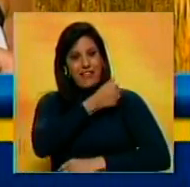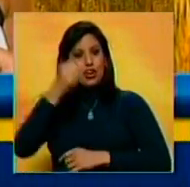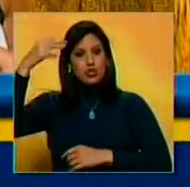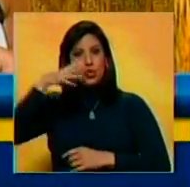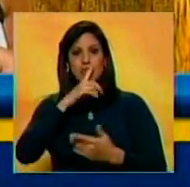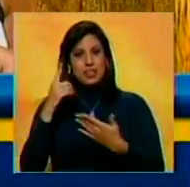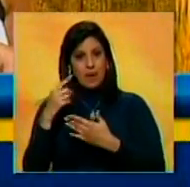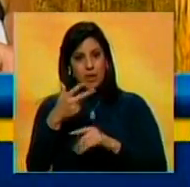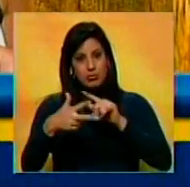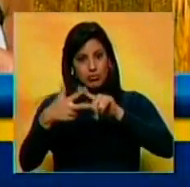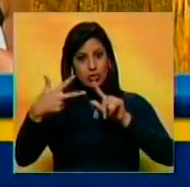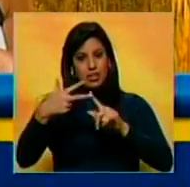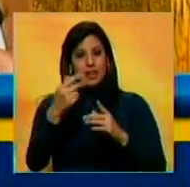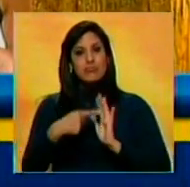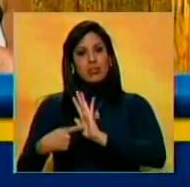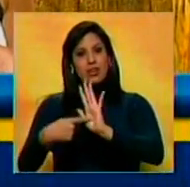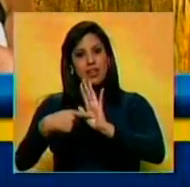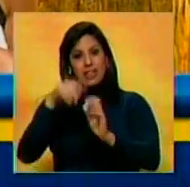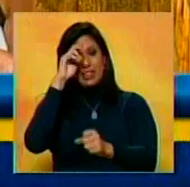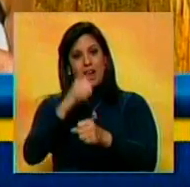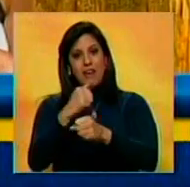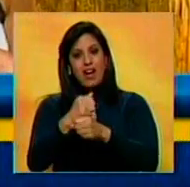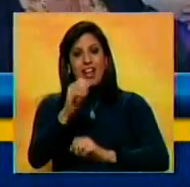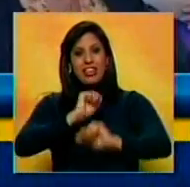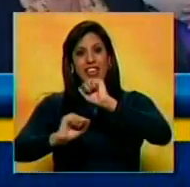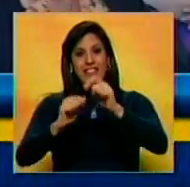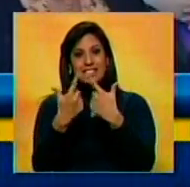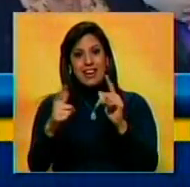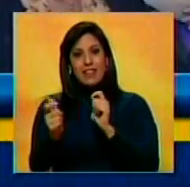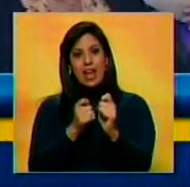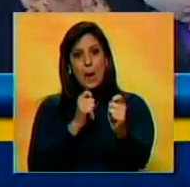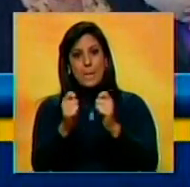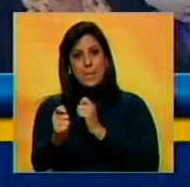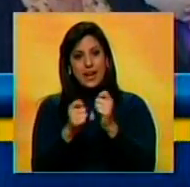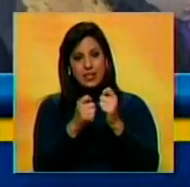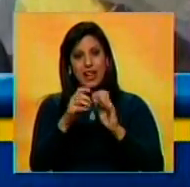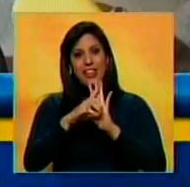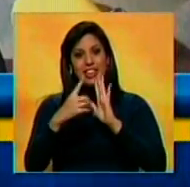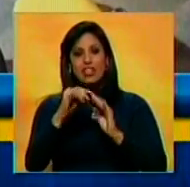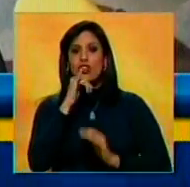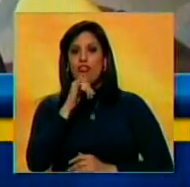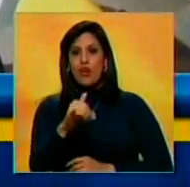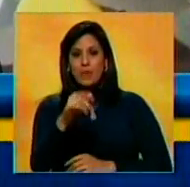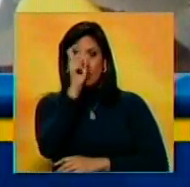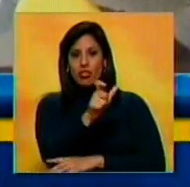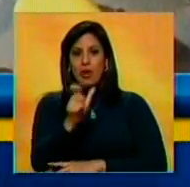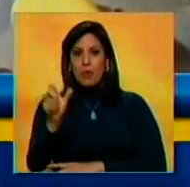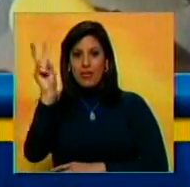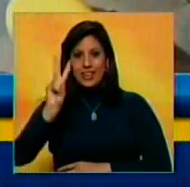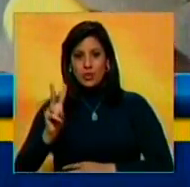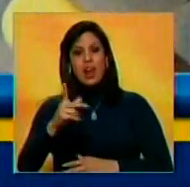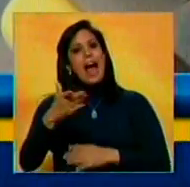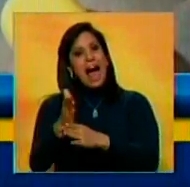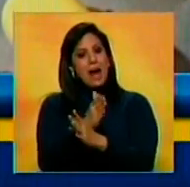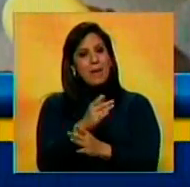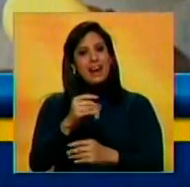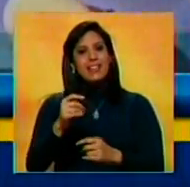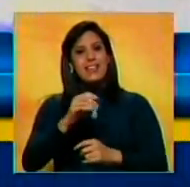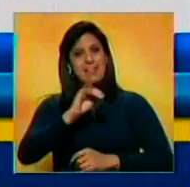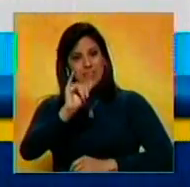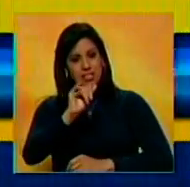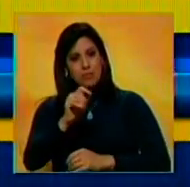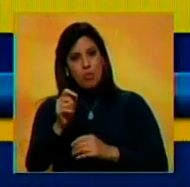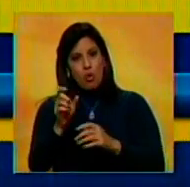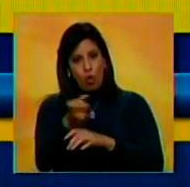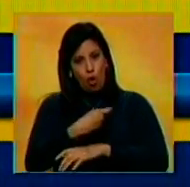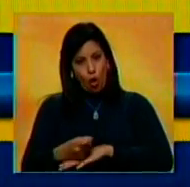Sol Vargas, por su destacada y reconocida labor en defensa de la libertad de expresión y el derecho a la información del pueblo venezolano. Por su parte, el mandatario local,